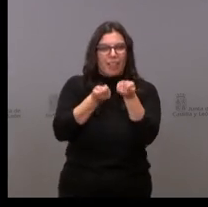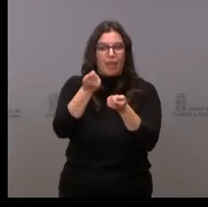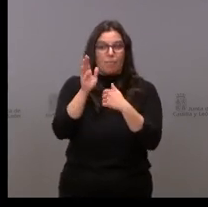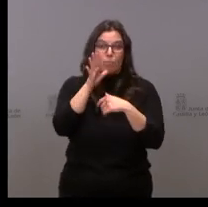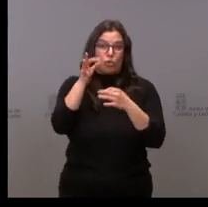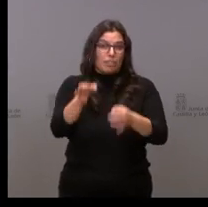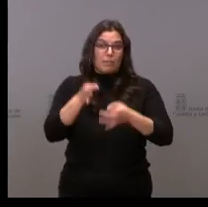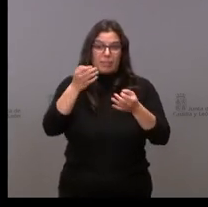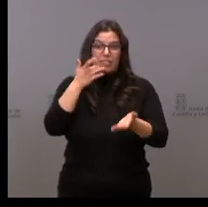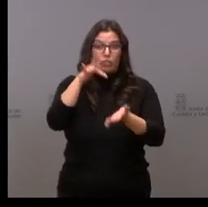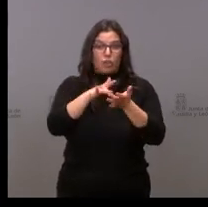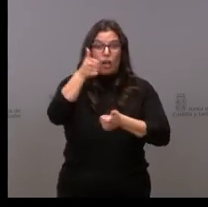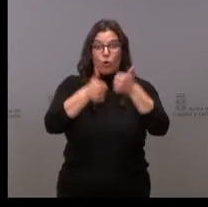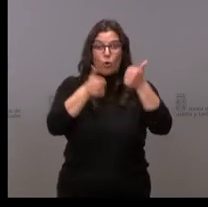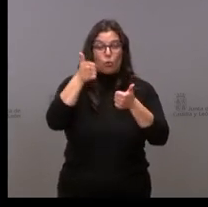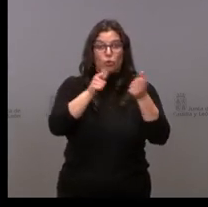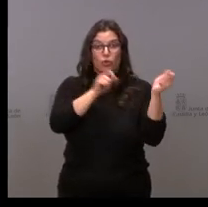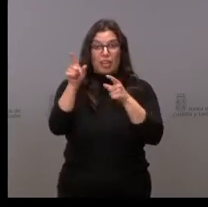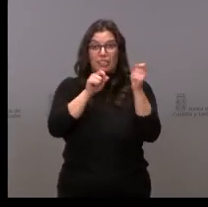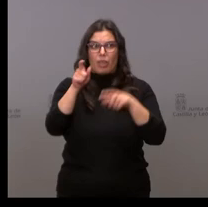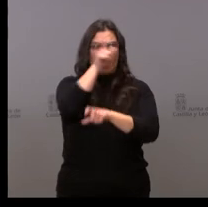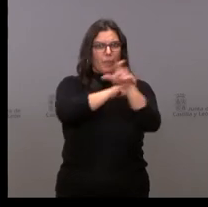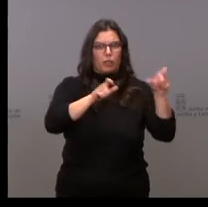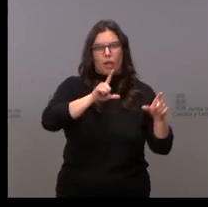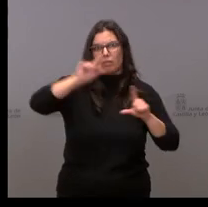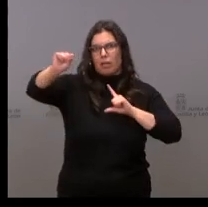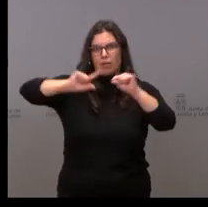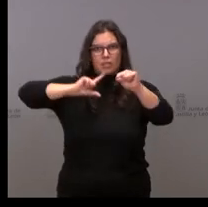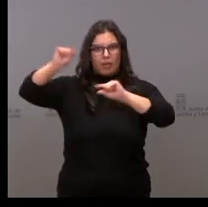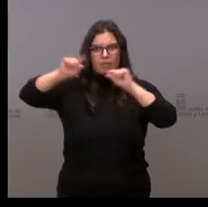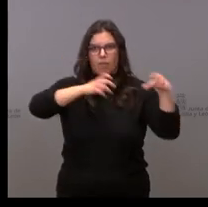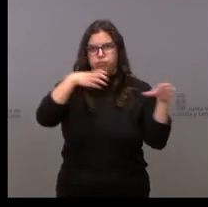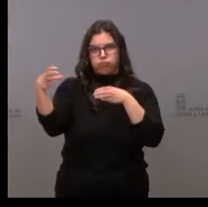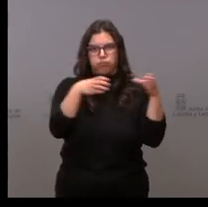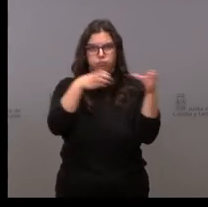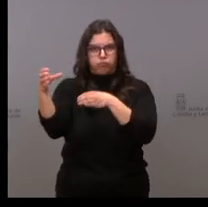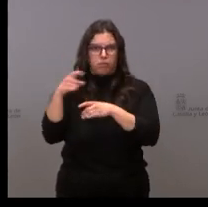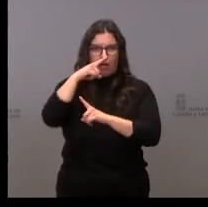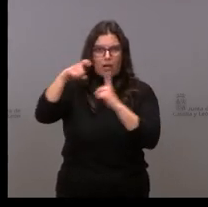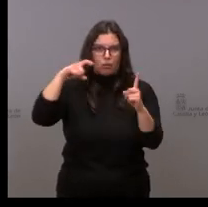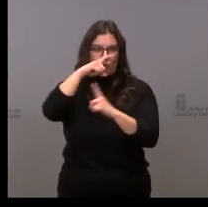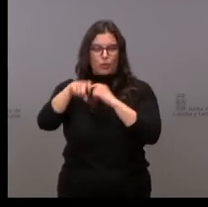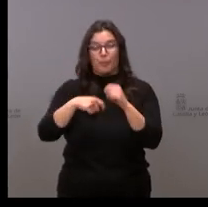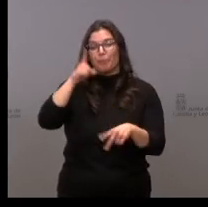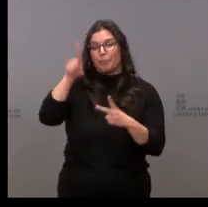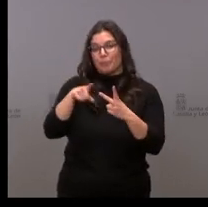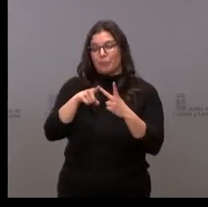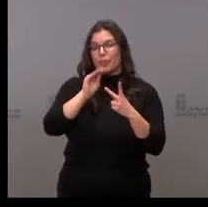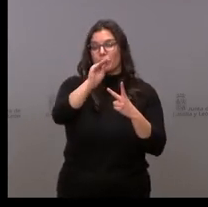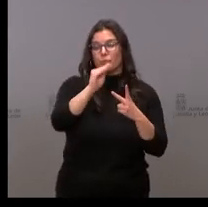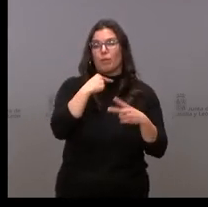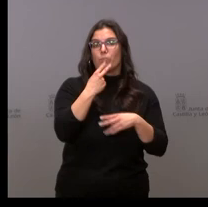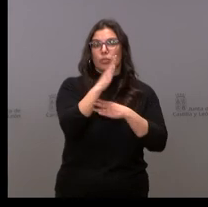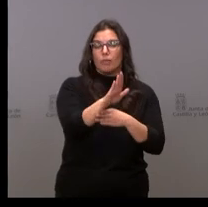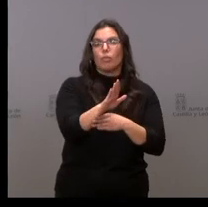que una veintena de profesionales abandonen año tras año luego al portador también le gustaría preguntarle y finalmente